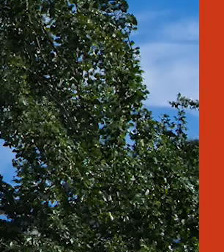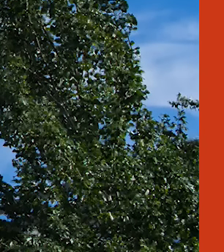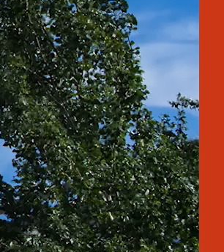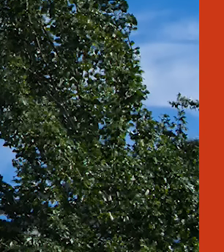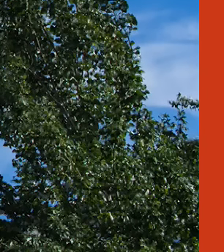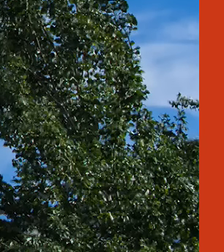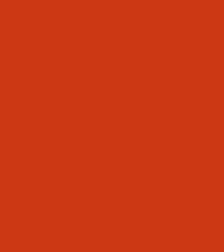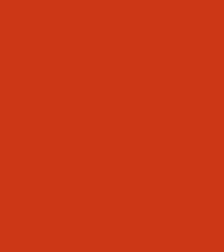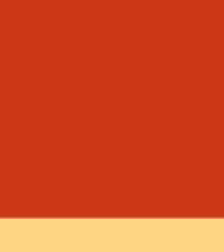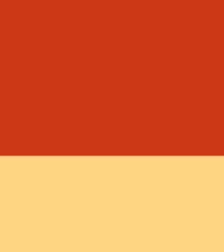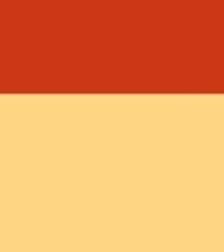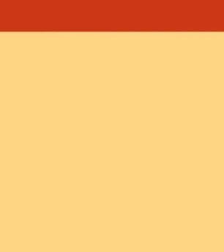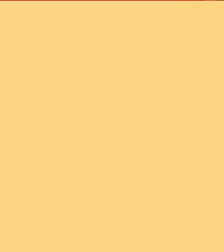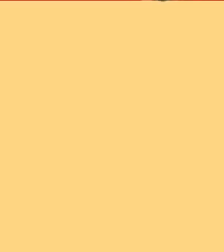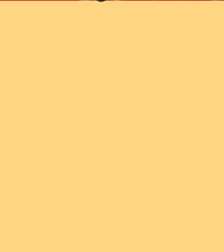de Historia.